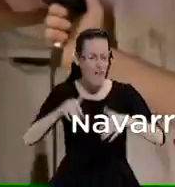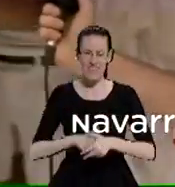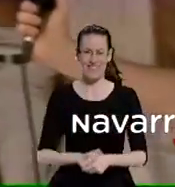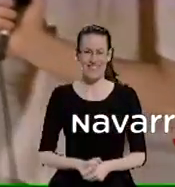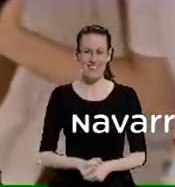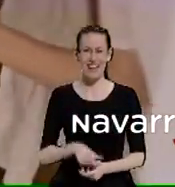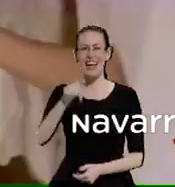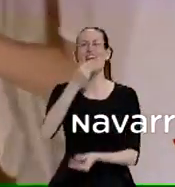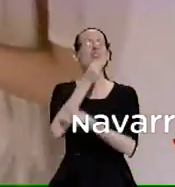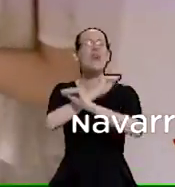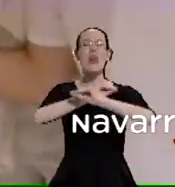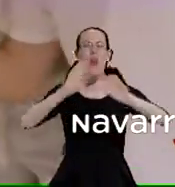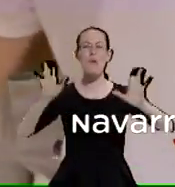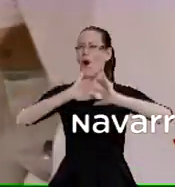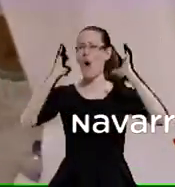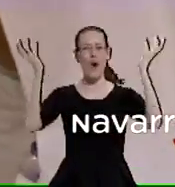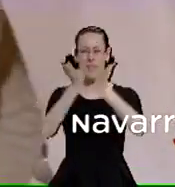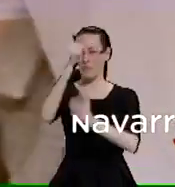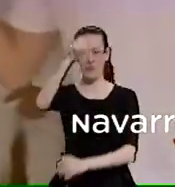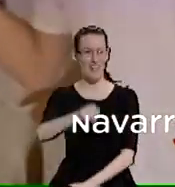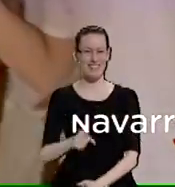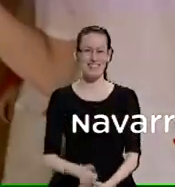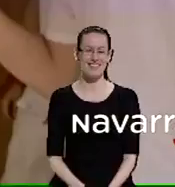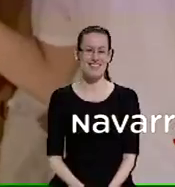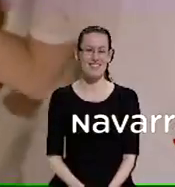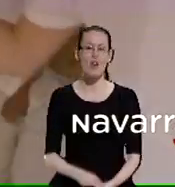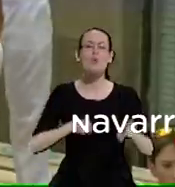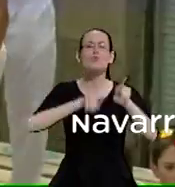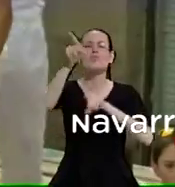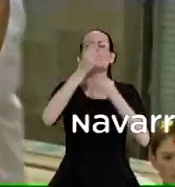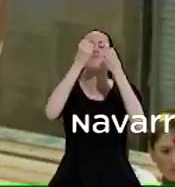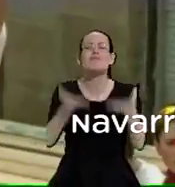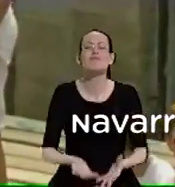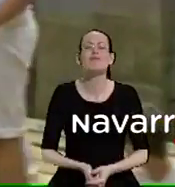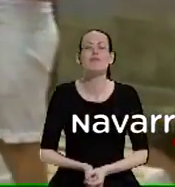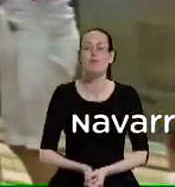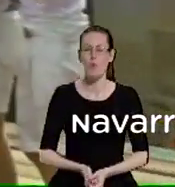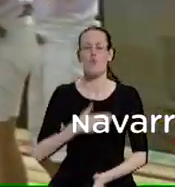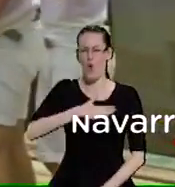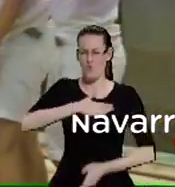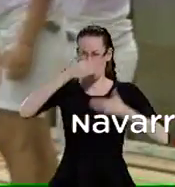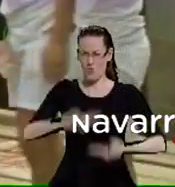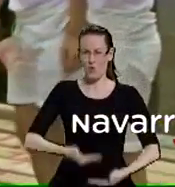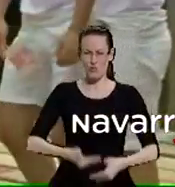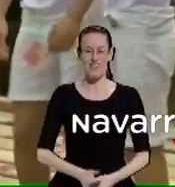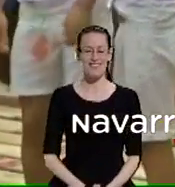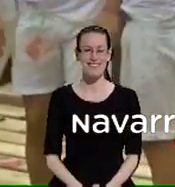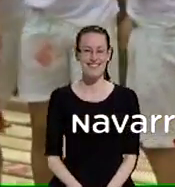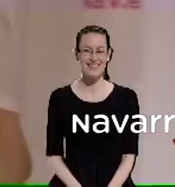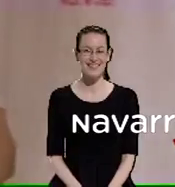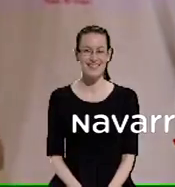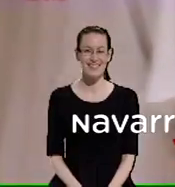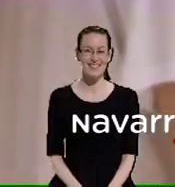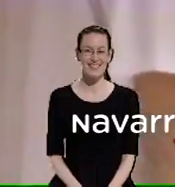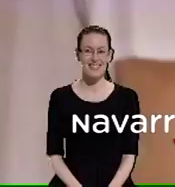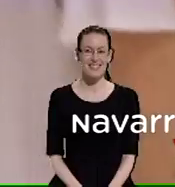Lo mejor que puede pasar en el mundo es esta. ¿Qué tal el chupinazo? A gusto. Anda bien.